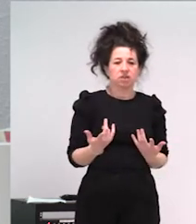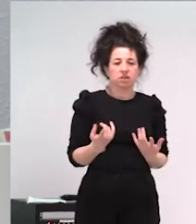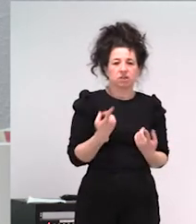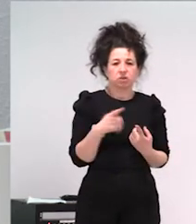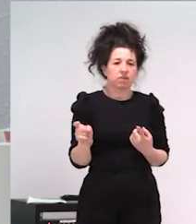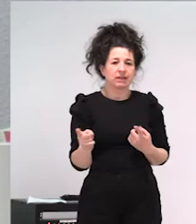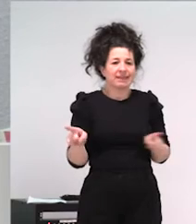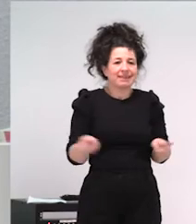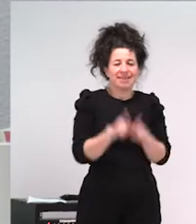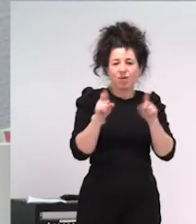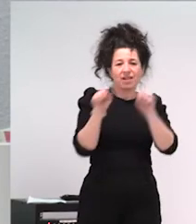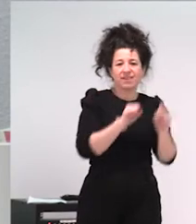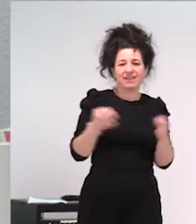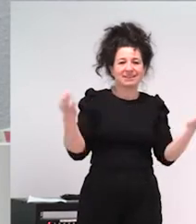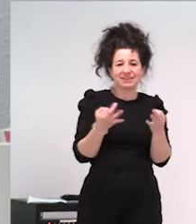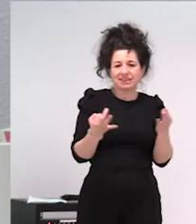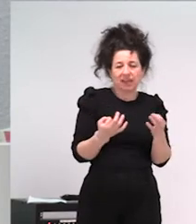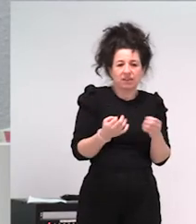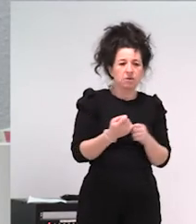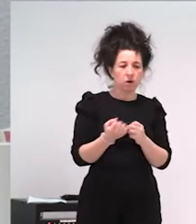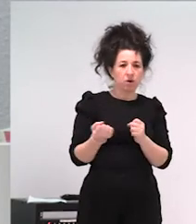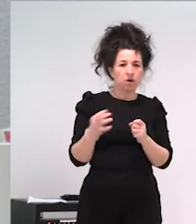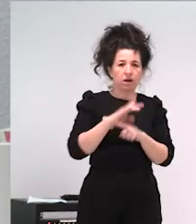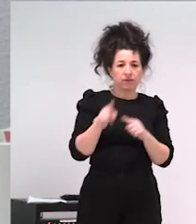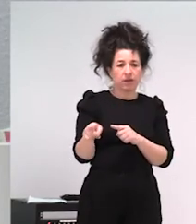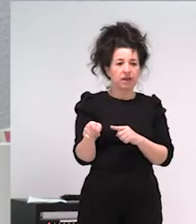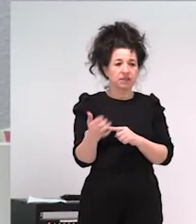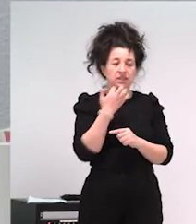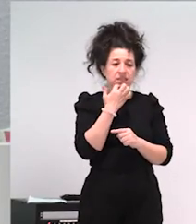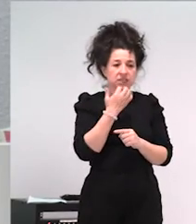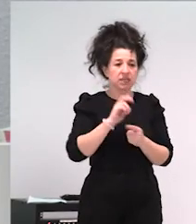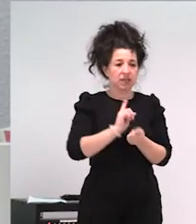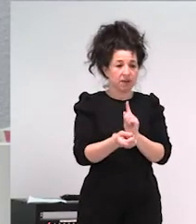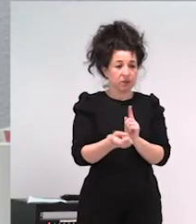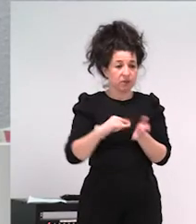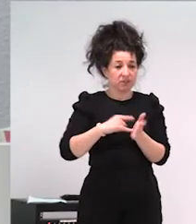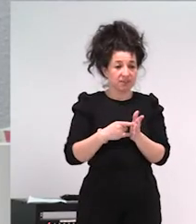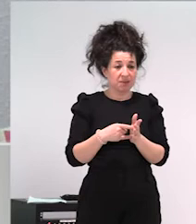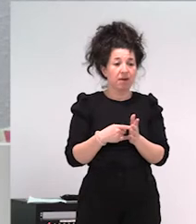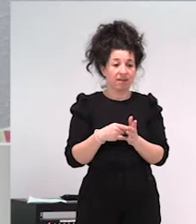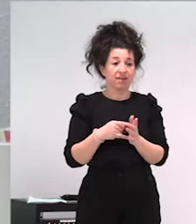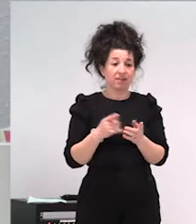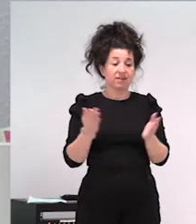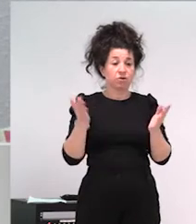te pongas a defender que el cambio climático no existe. A partir de ahí sí que tendríamos un problema. Dicho esto,